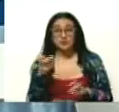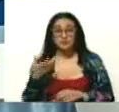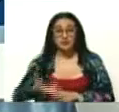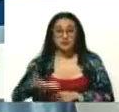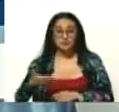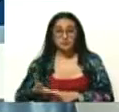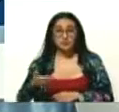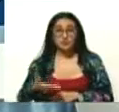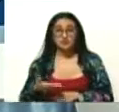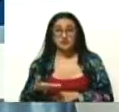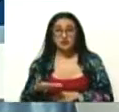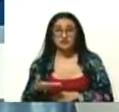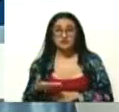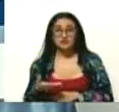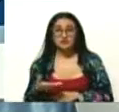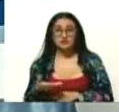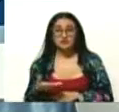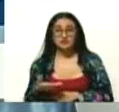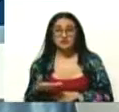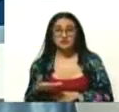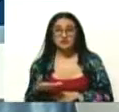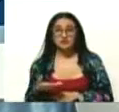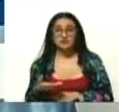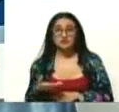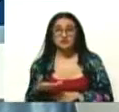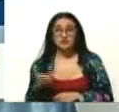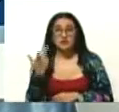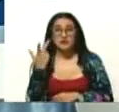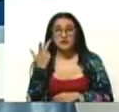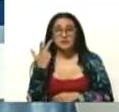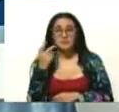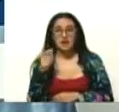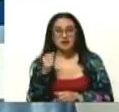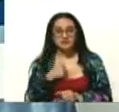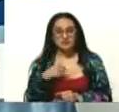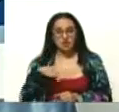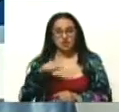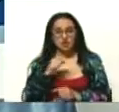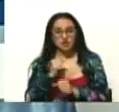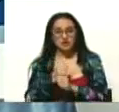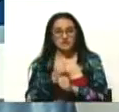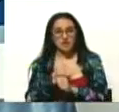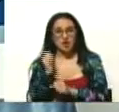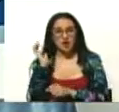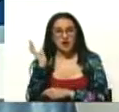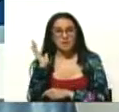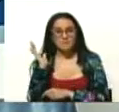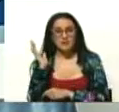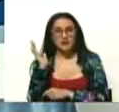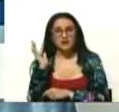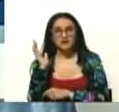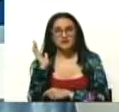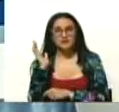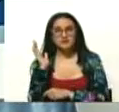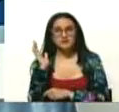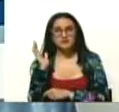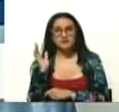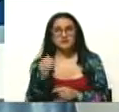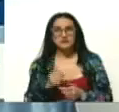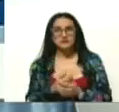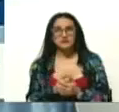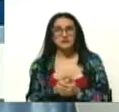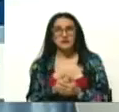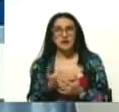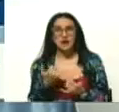importante para nuestra, vamos a decir, gestión. Las campañas que hemos emprendido, que tienen